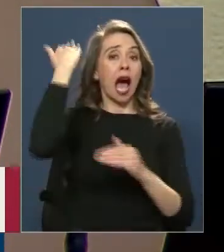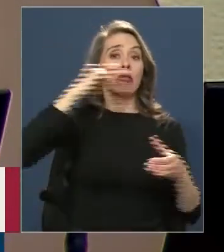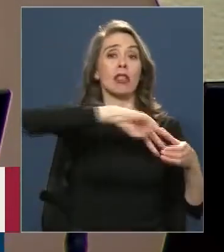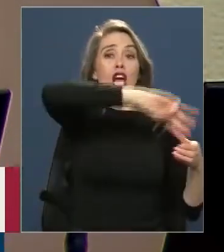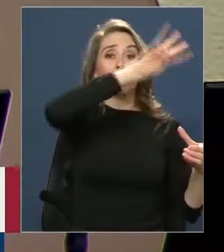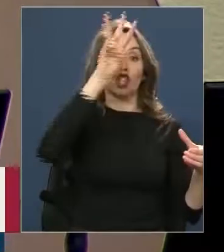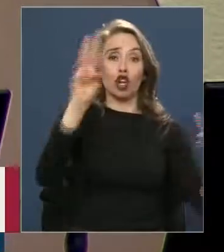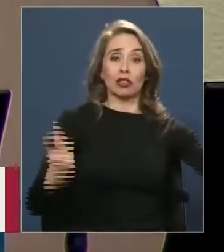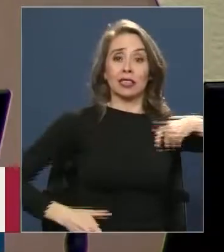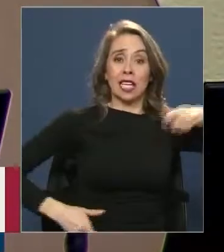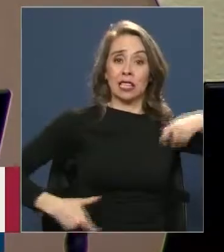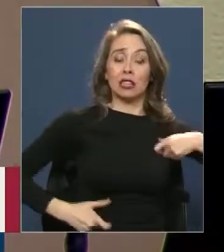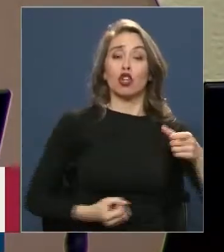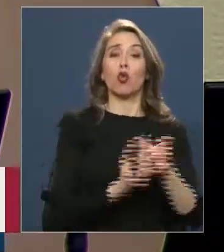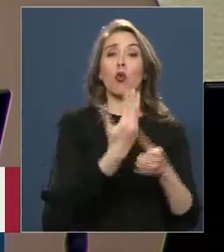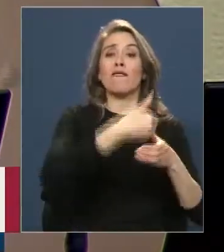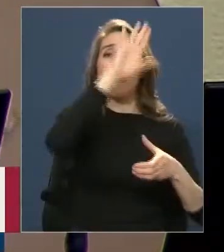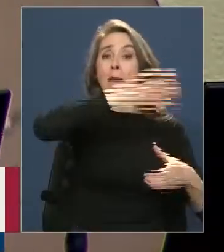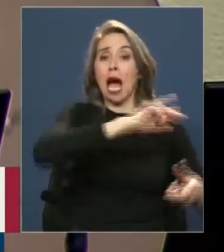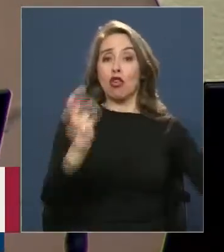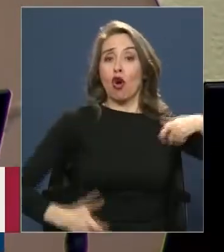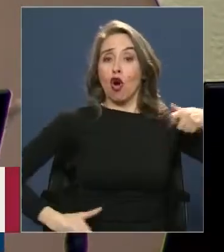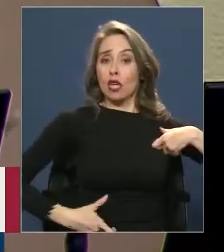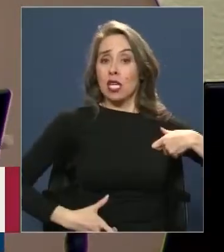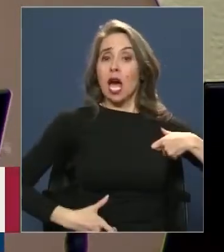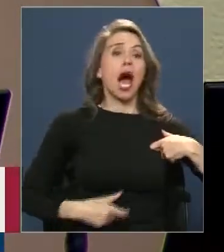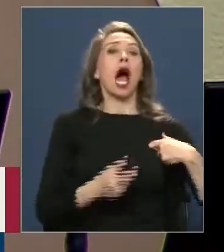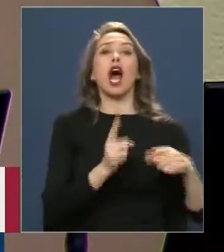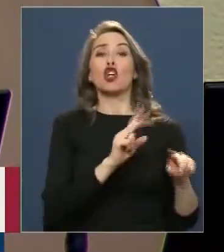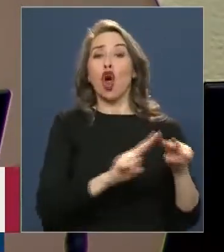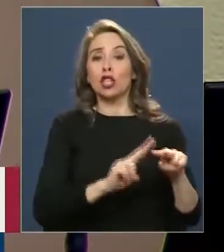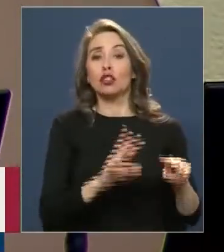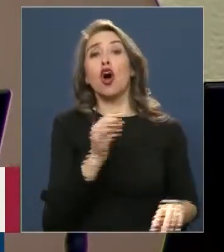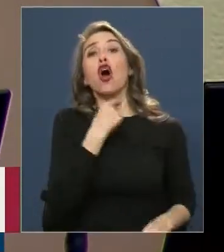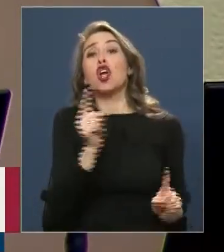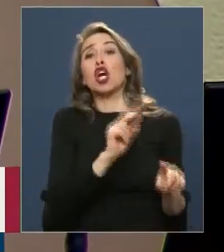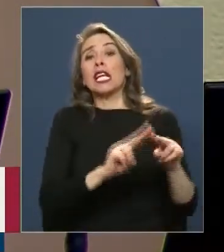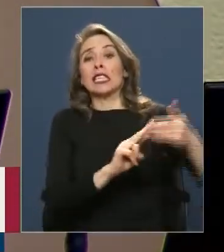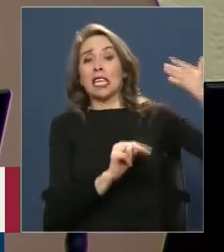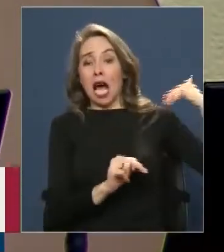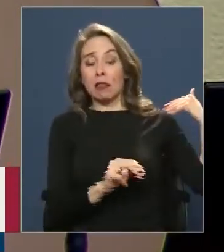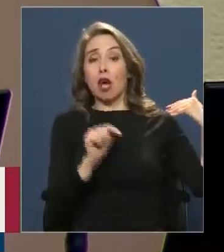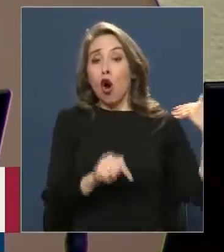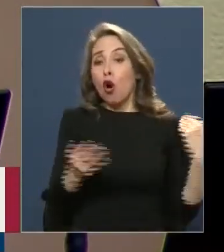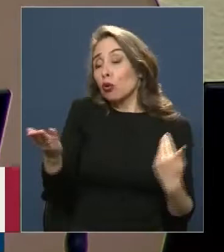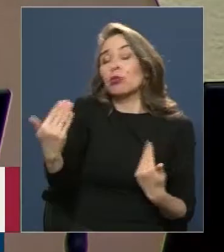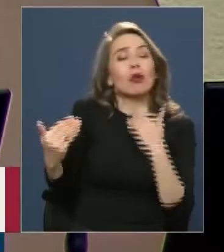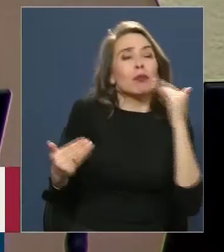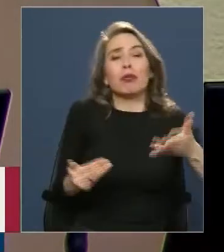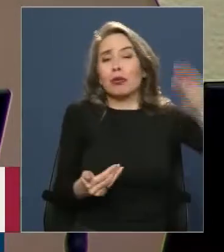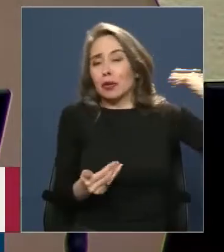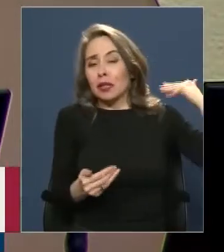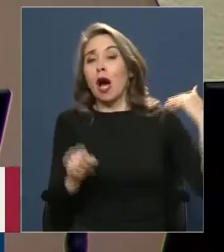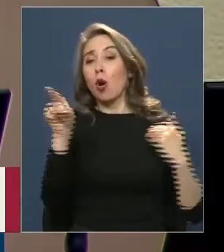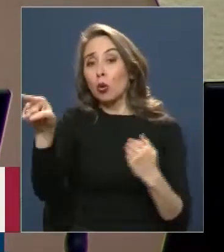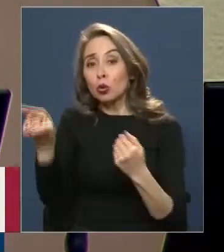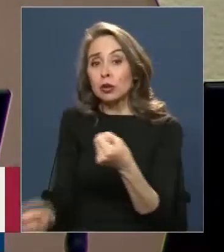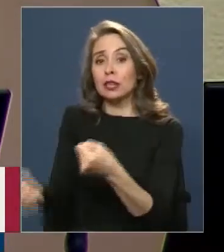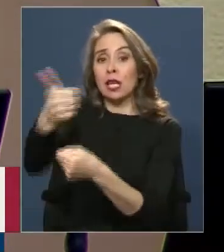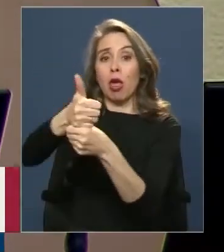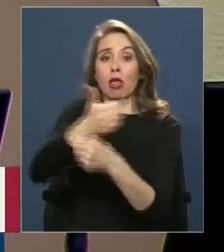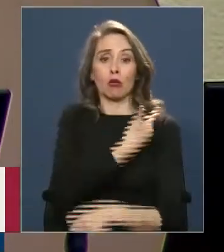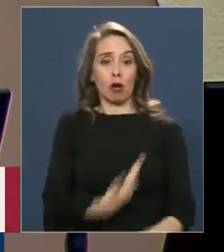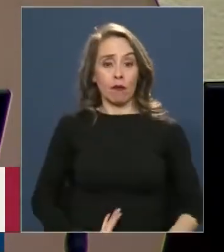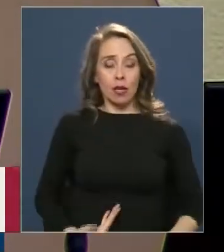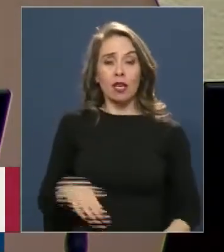mayoría no pudieron hacer o no quisieron hacer. ¿Qué más da? Pero hoy día gobiernan ustedes y yo los invito a de verdad recoger la